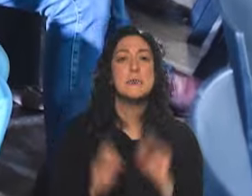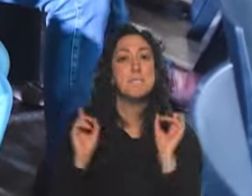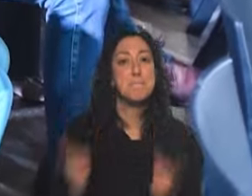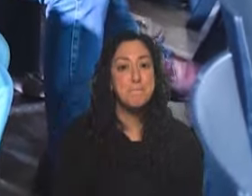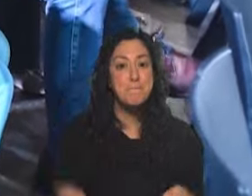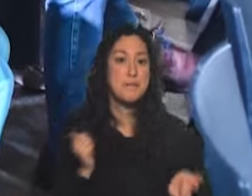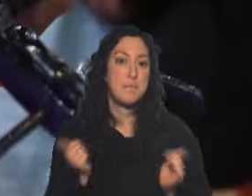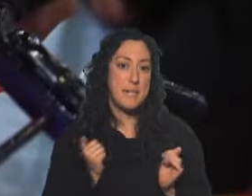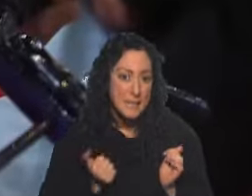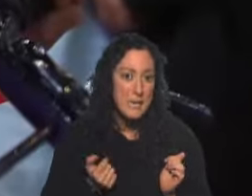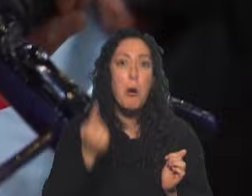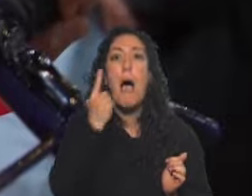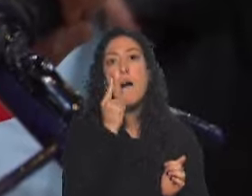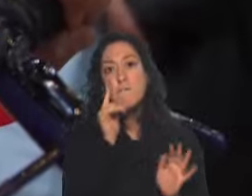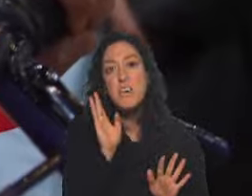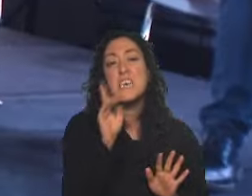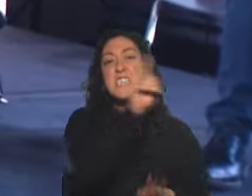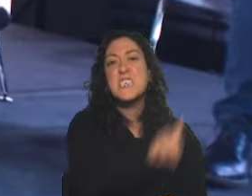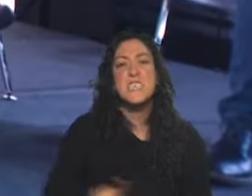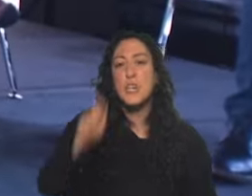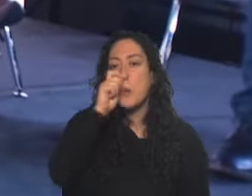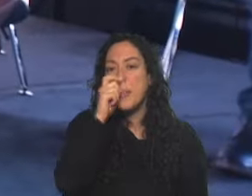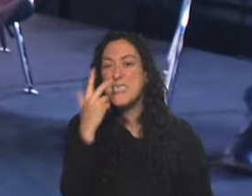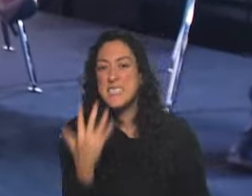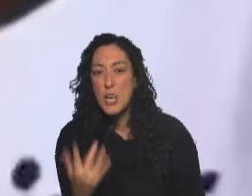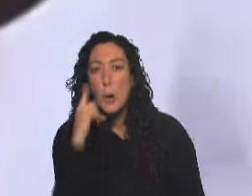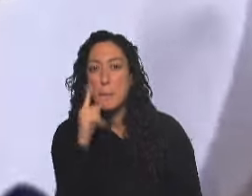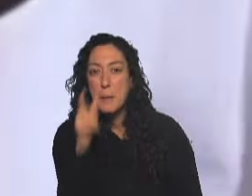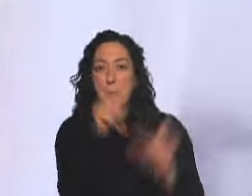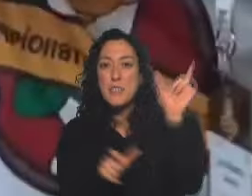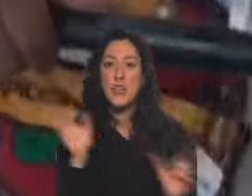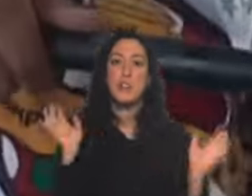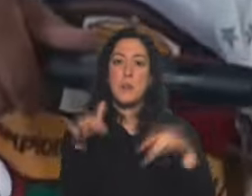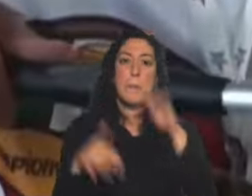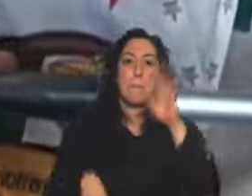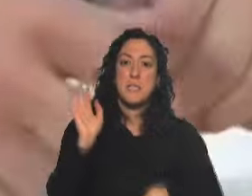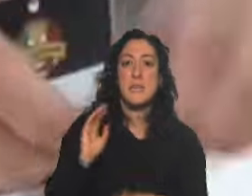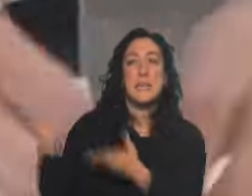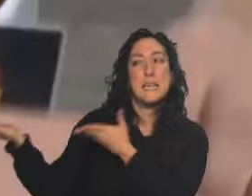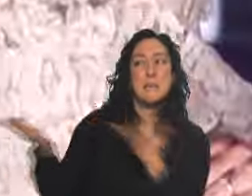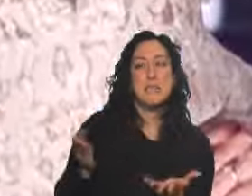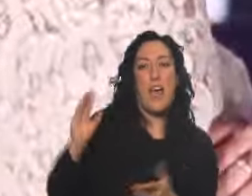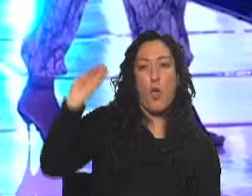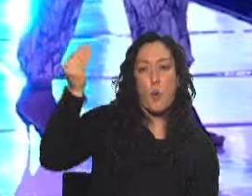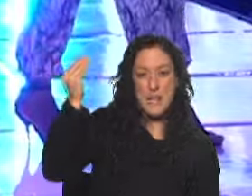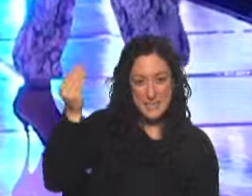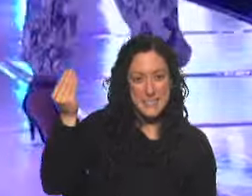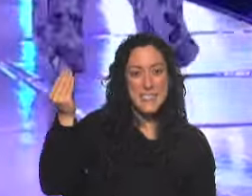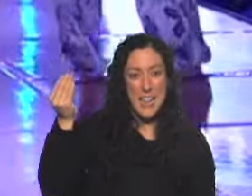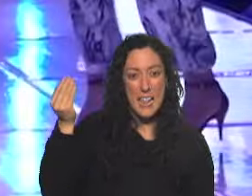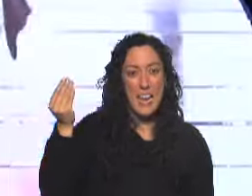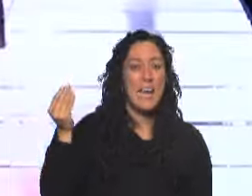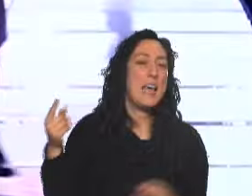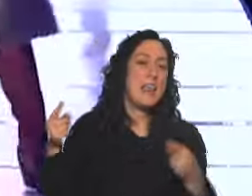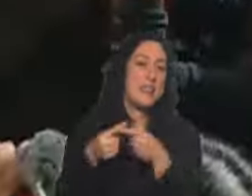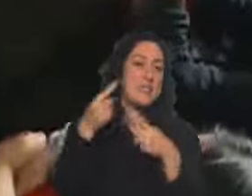de superar a los 125.000 visitantes. Brasil es el país invitado de esta edición, mostrando la variedad de sus